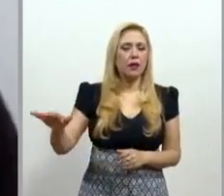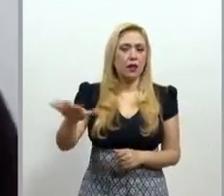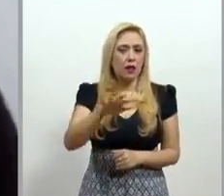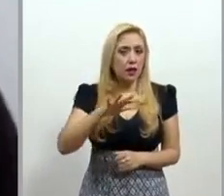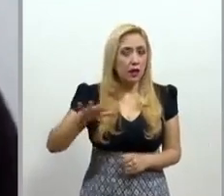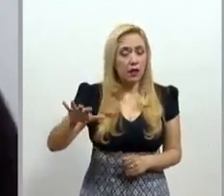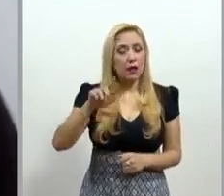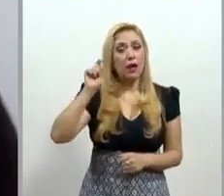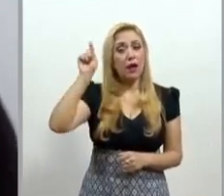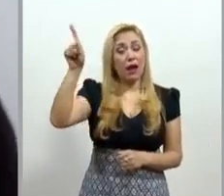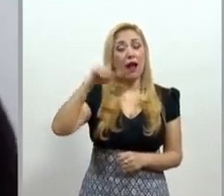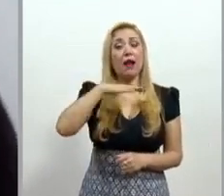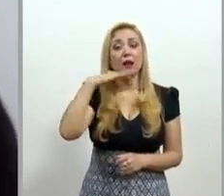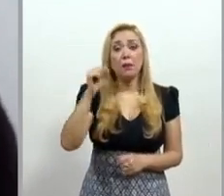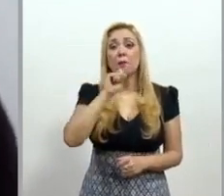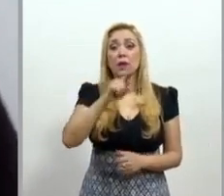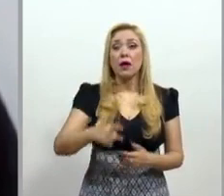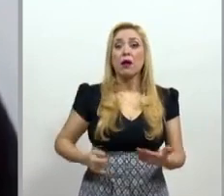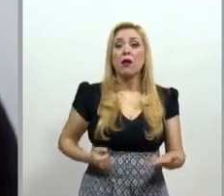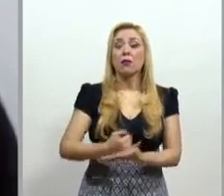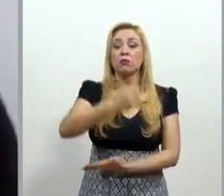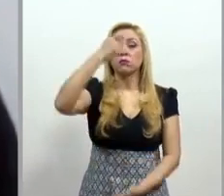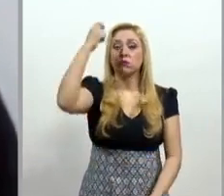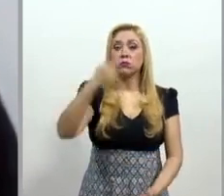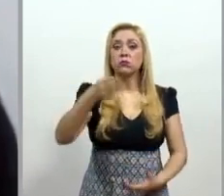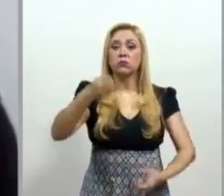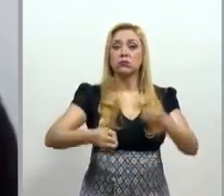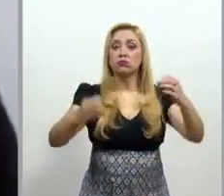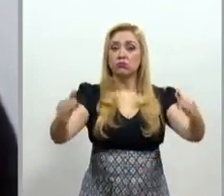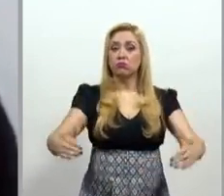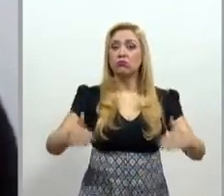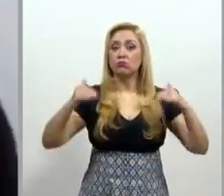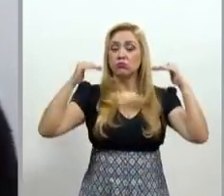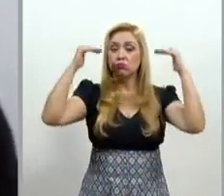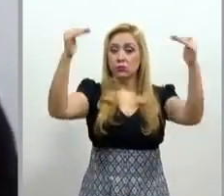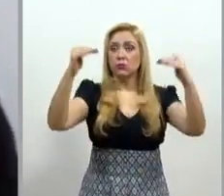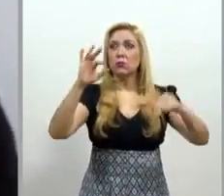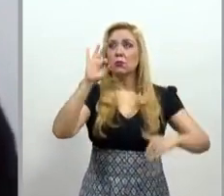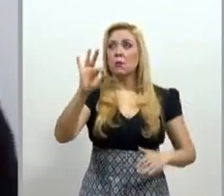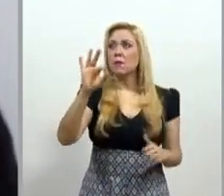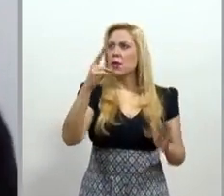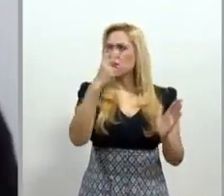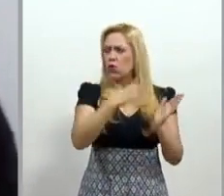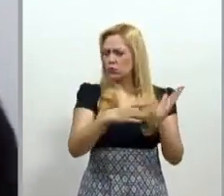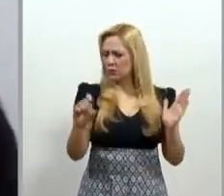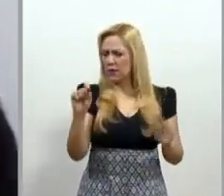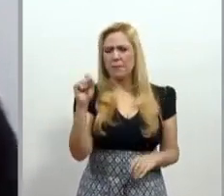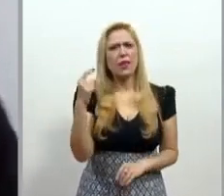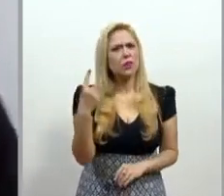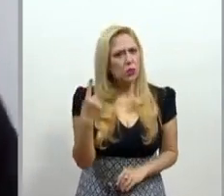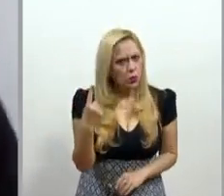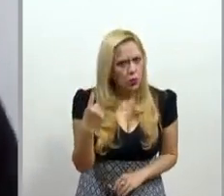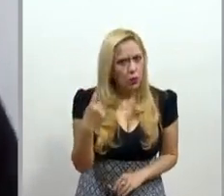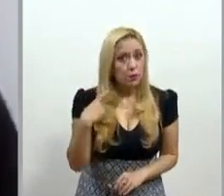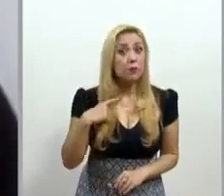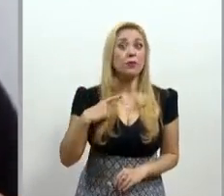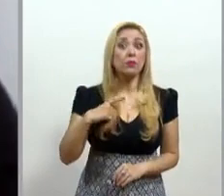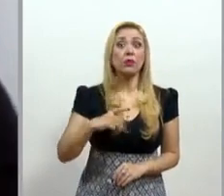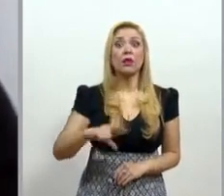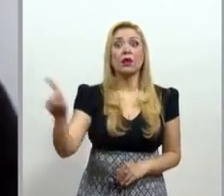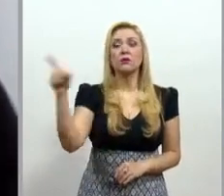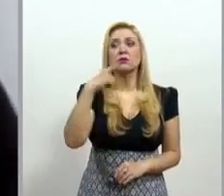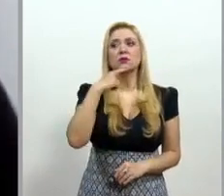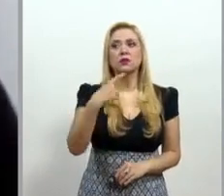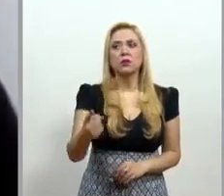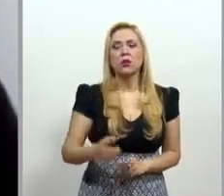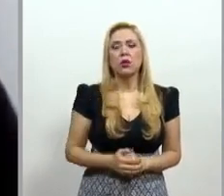también hubo una sentencia del Tribunal Constitucional alemán en el año 2021, cuando se dijo que